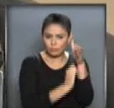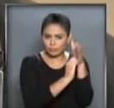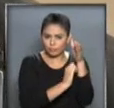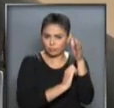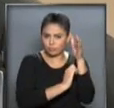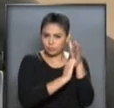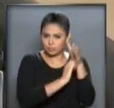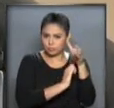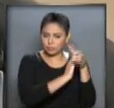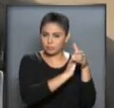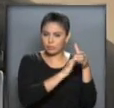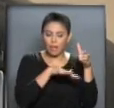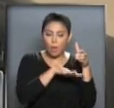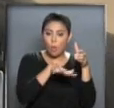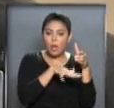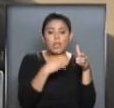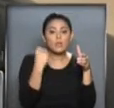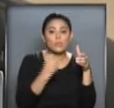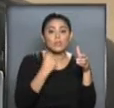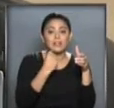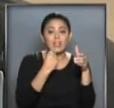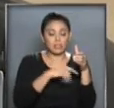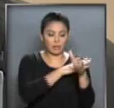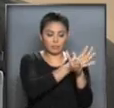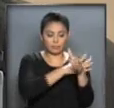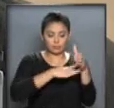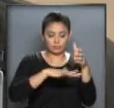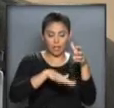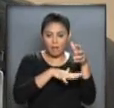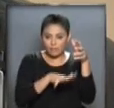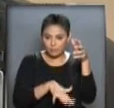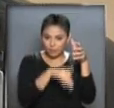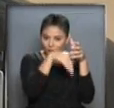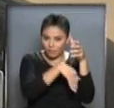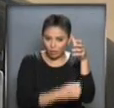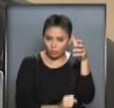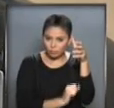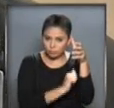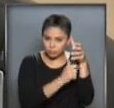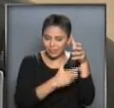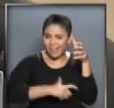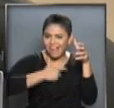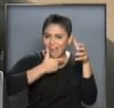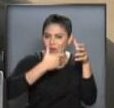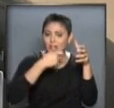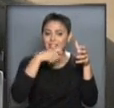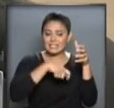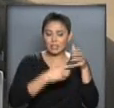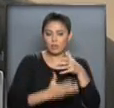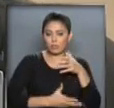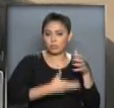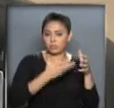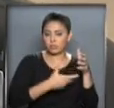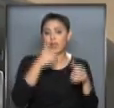es una un espacio importante que está por debajo del volcán normalmente cuando ocurre esto aumenta la actividad fumarólica